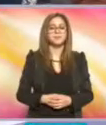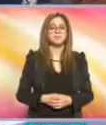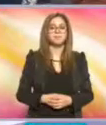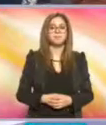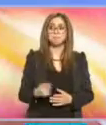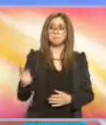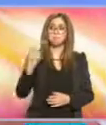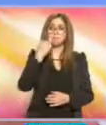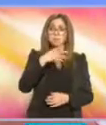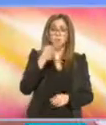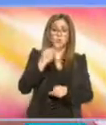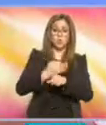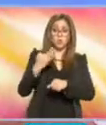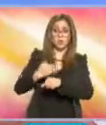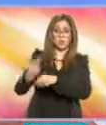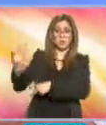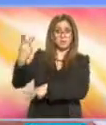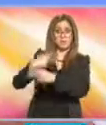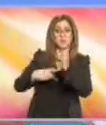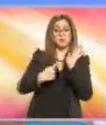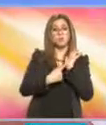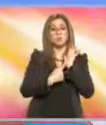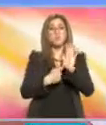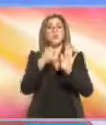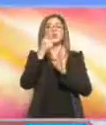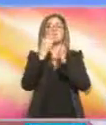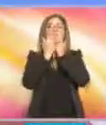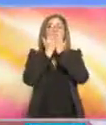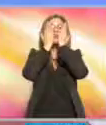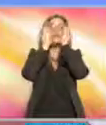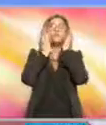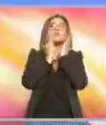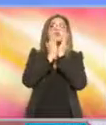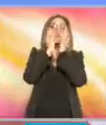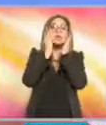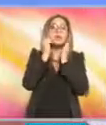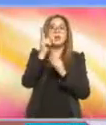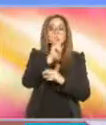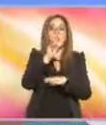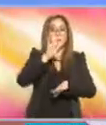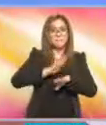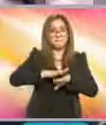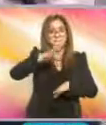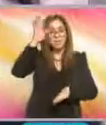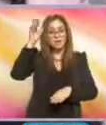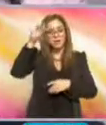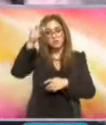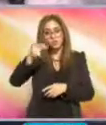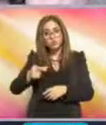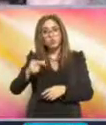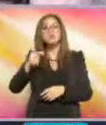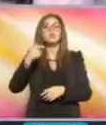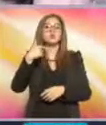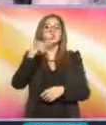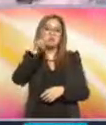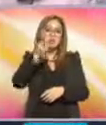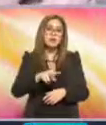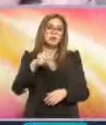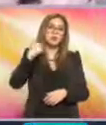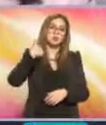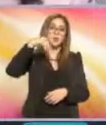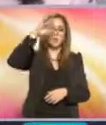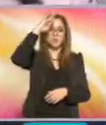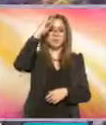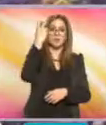nos presentas es un tratamiento, en definitiva. Es no un solamente tratamiento. Una crema hidratante, esto es muchísimo más. Y por eso creo que es un gran regalo para